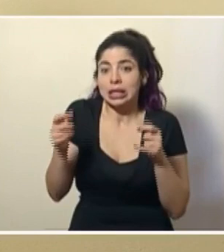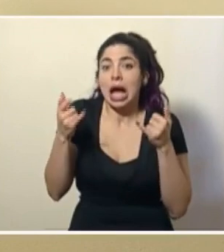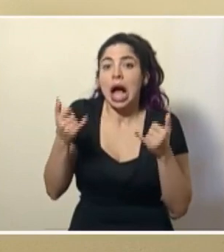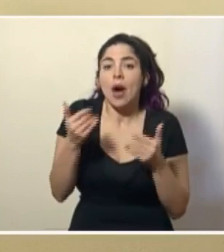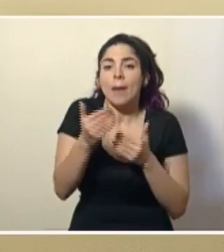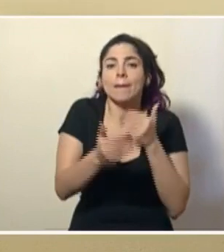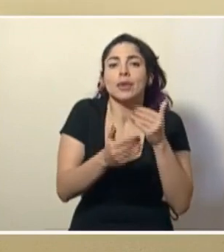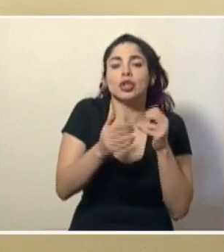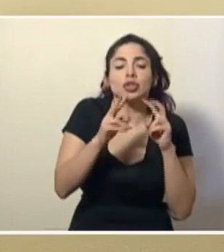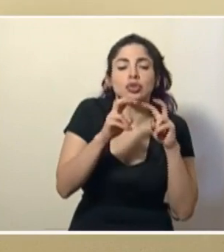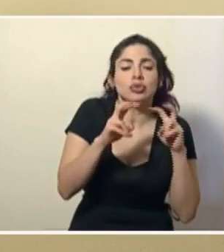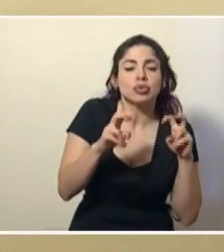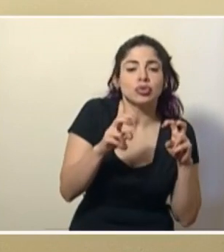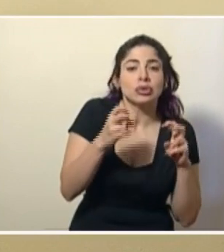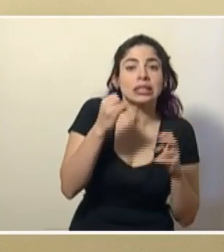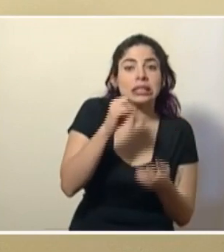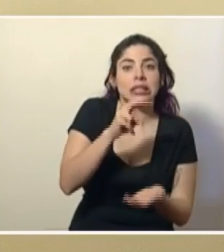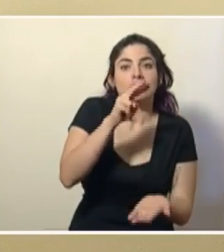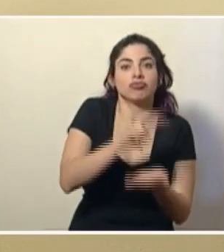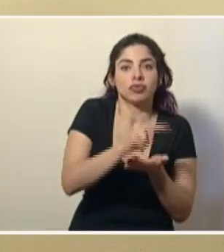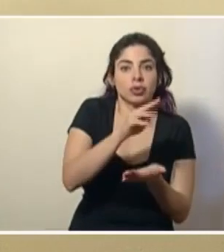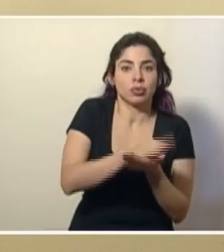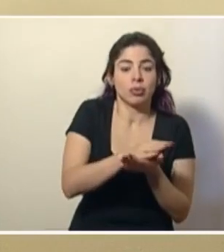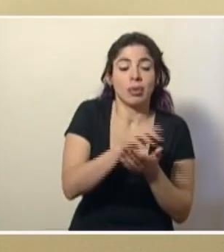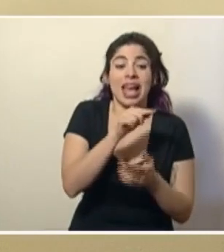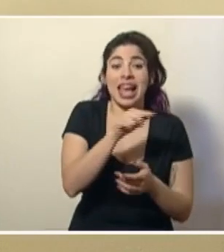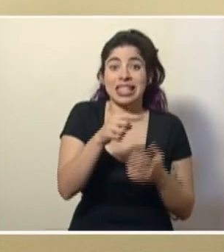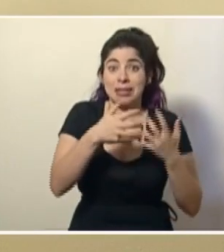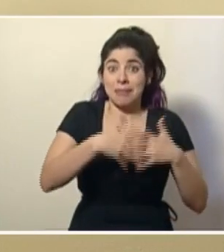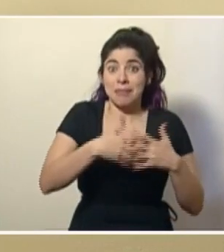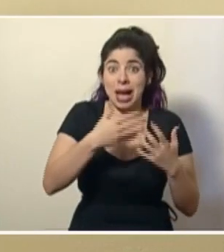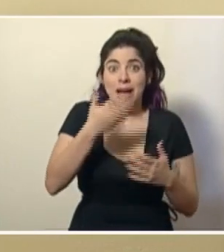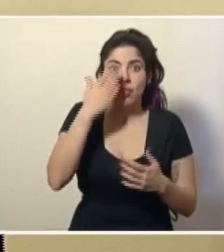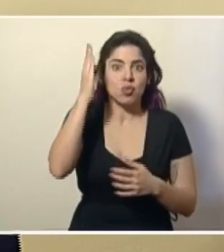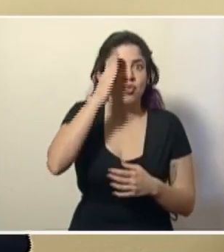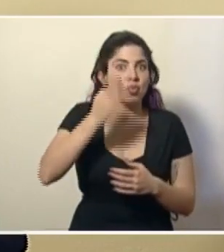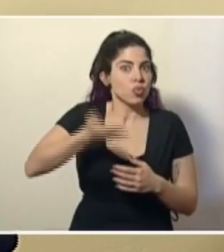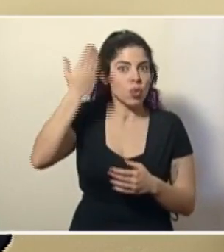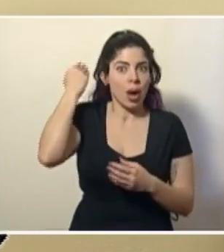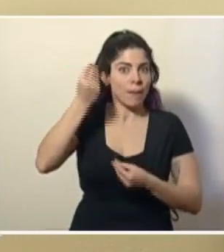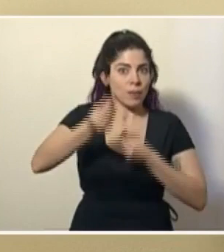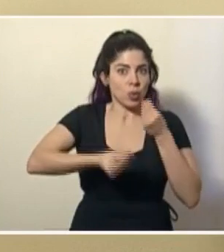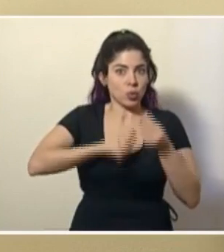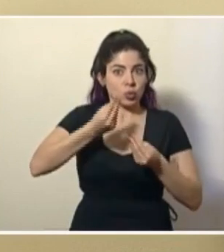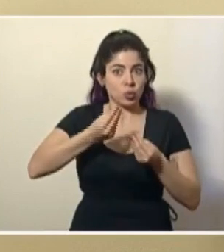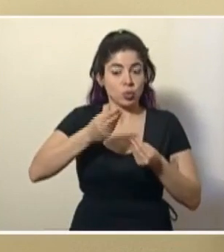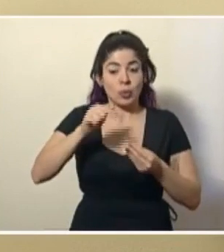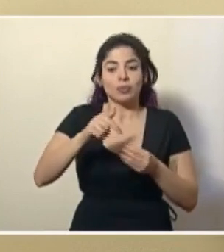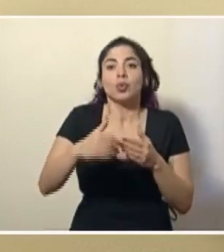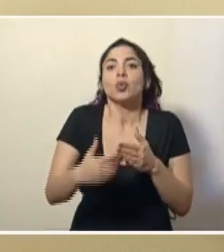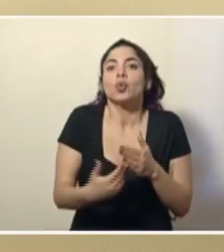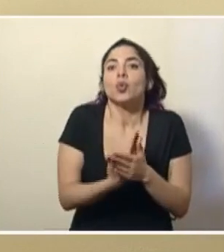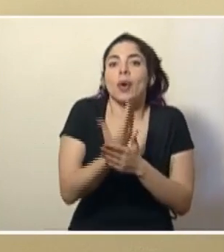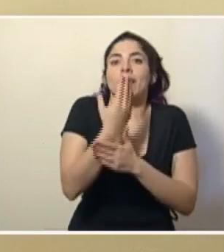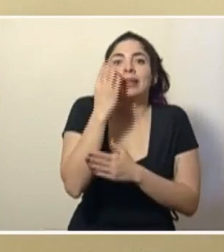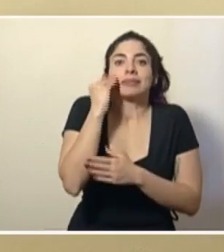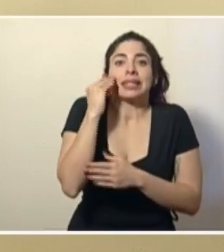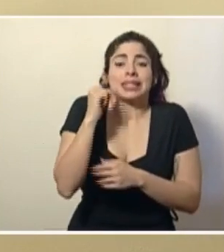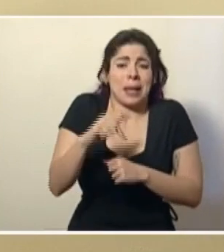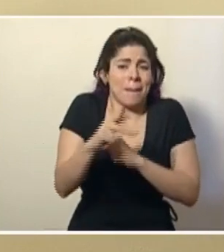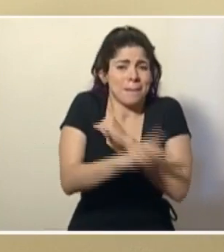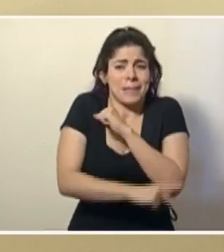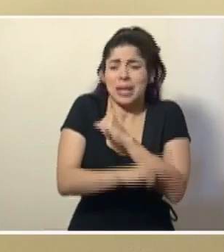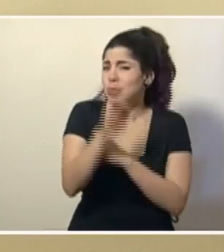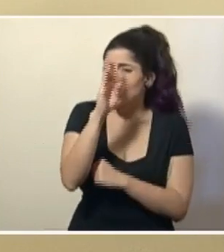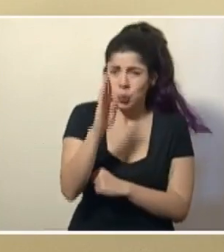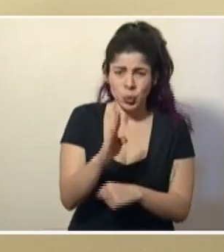de validación. Estos son respiradores que nunca se han producido, inclusive esto es territorio nuevo. El país nunca